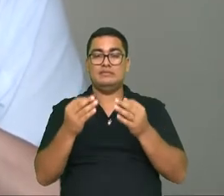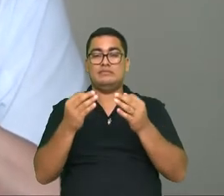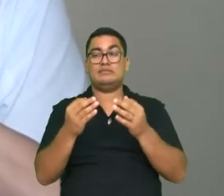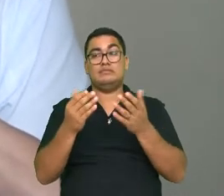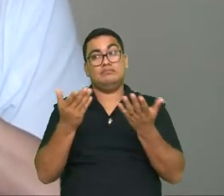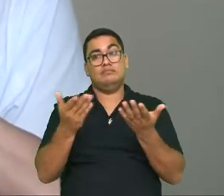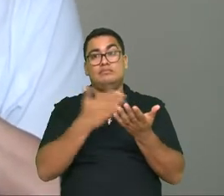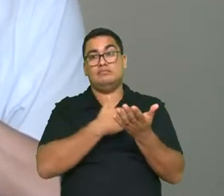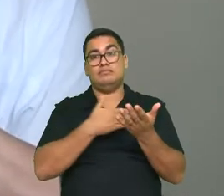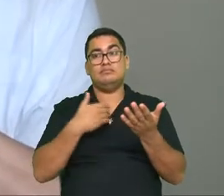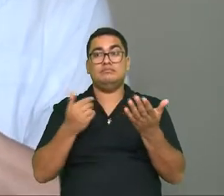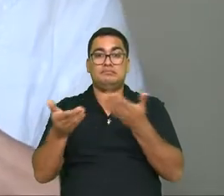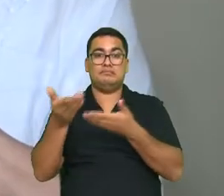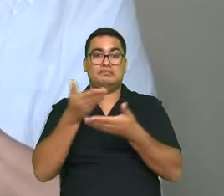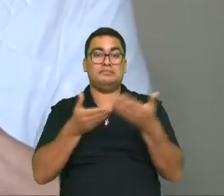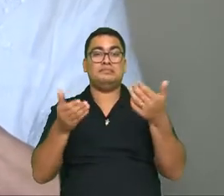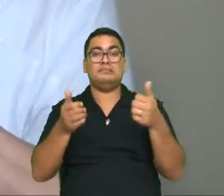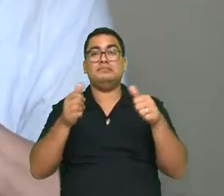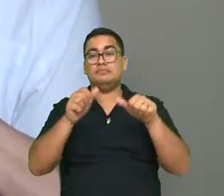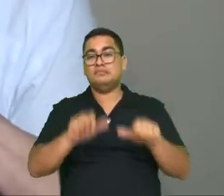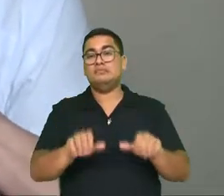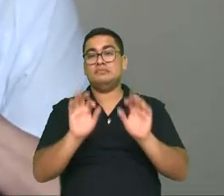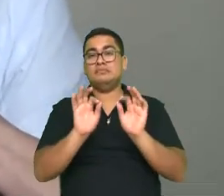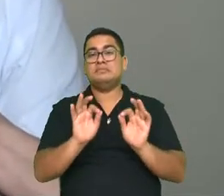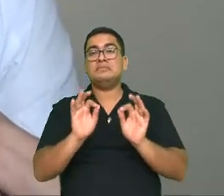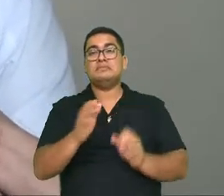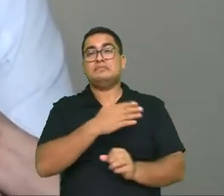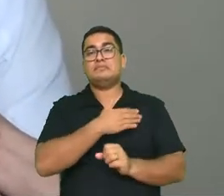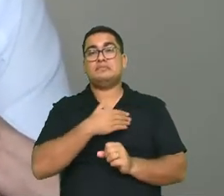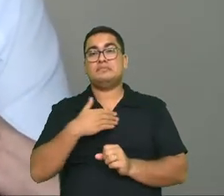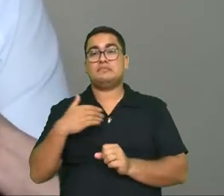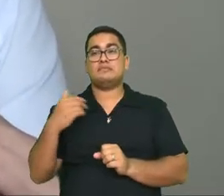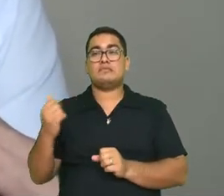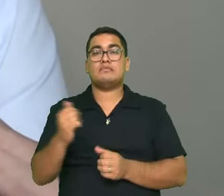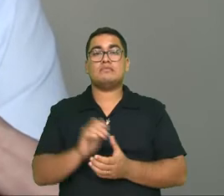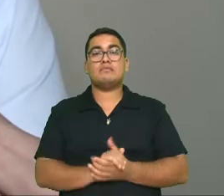en los mejores, con las mejores